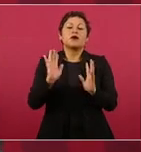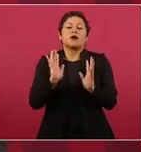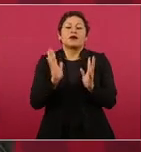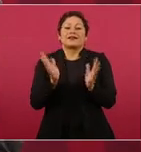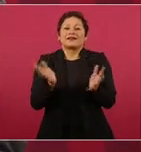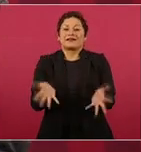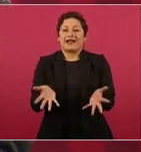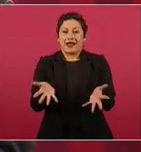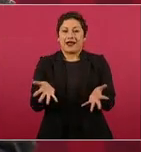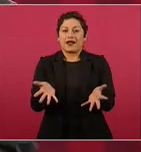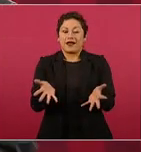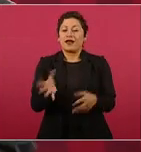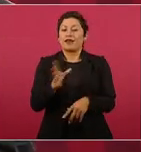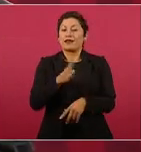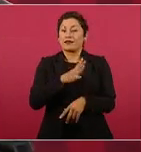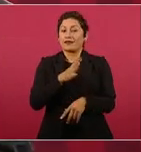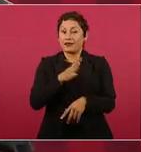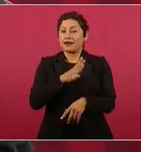patrimonio